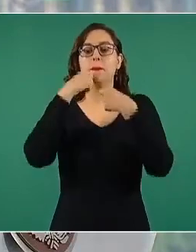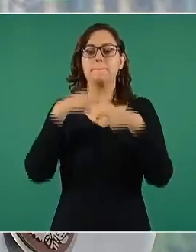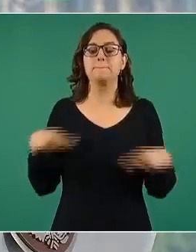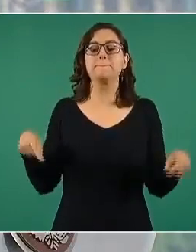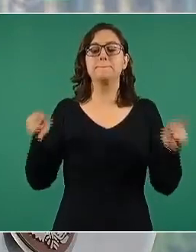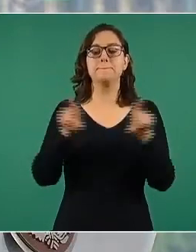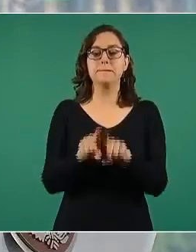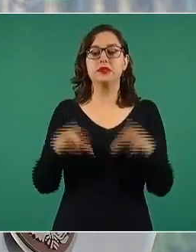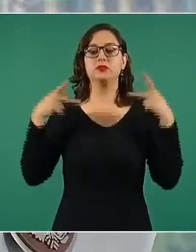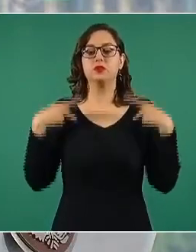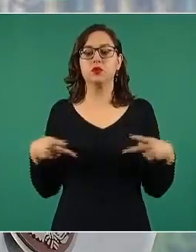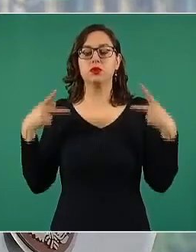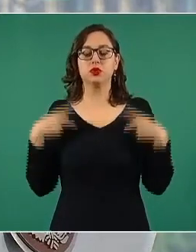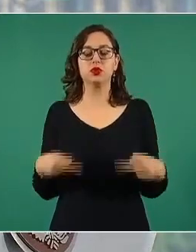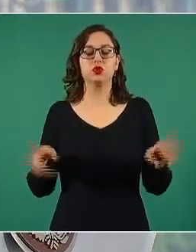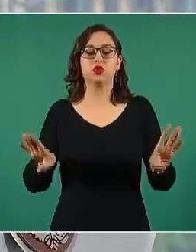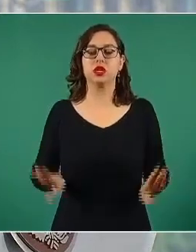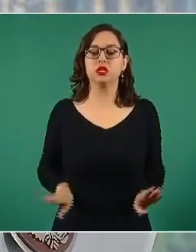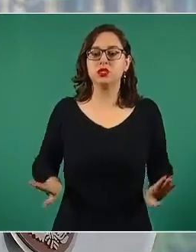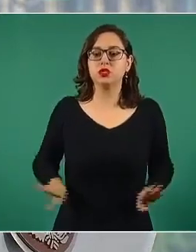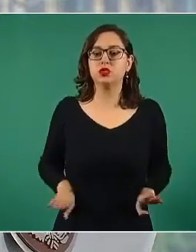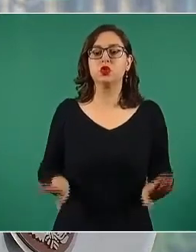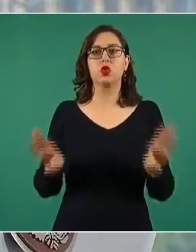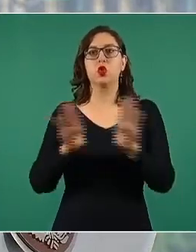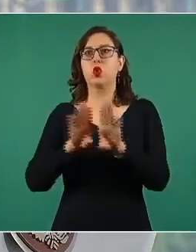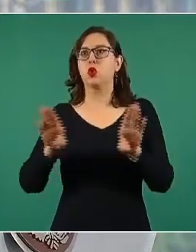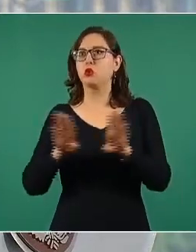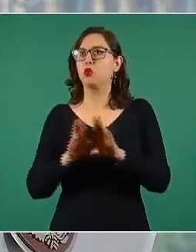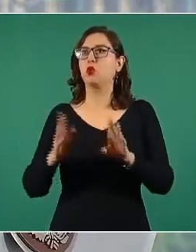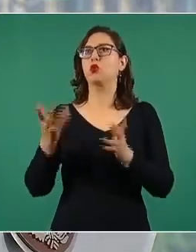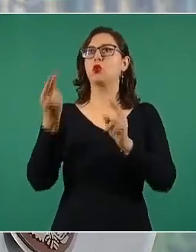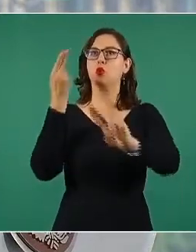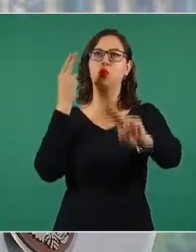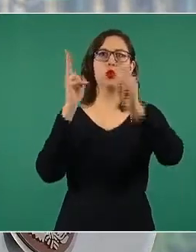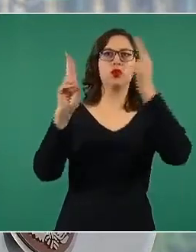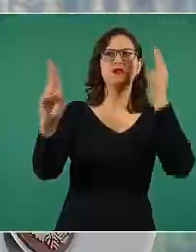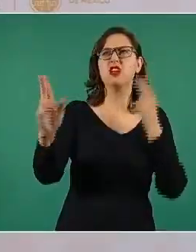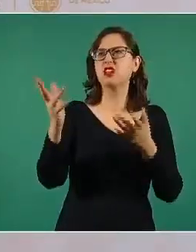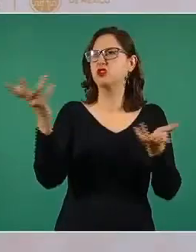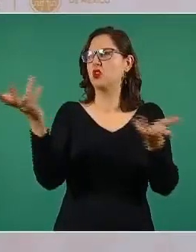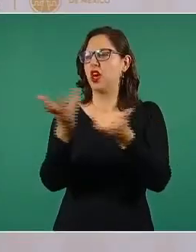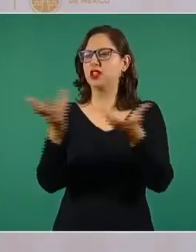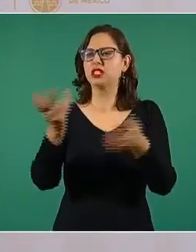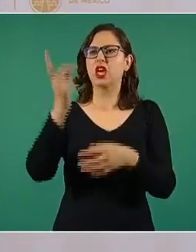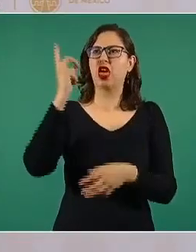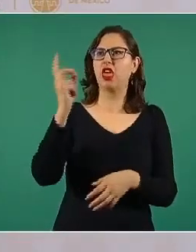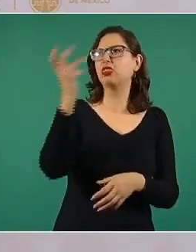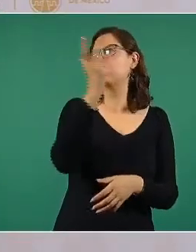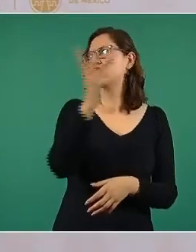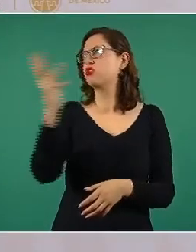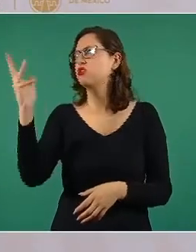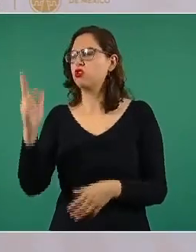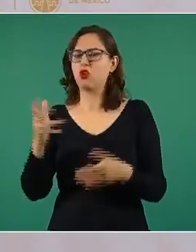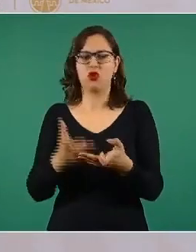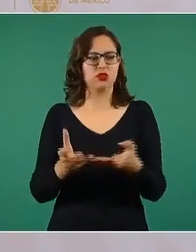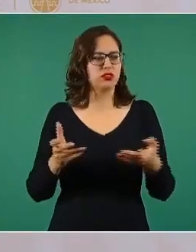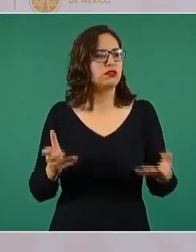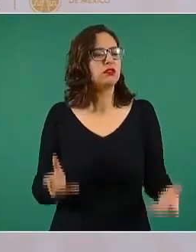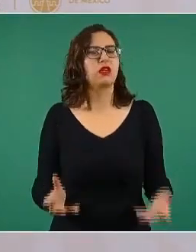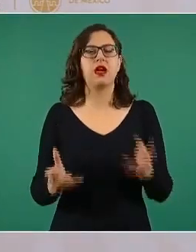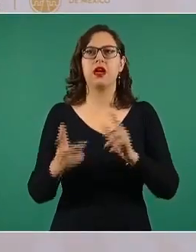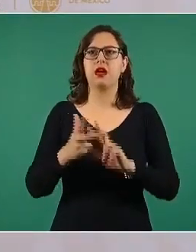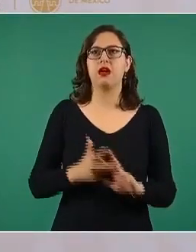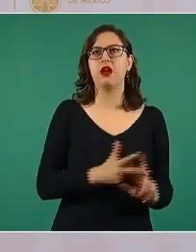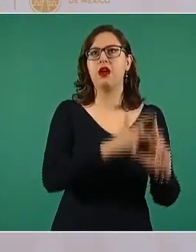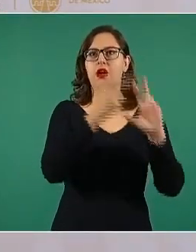filosofía de las personas, sobre la creación del universo, lo divino y lo terrenal, la astronomía,